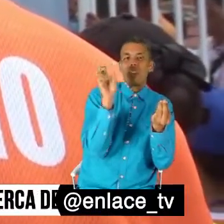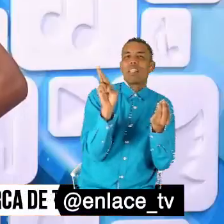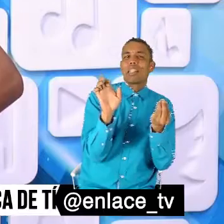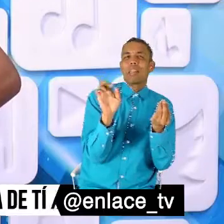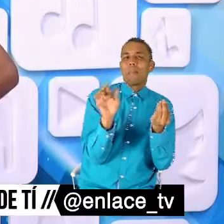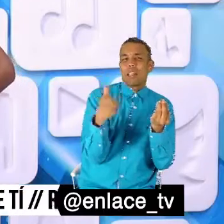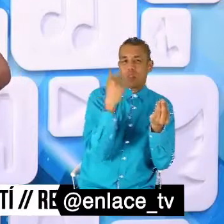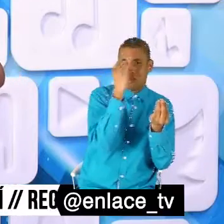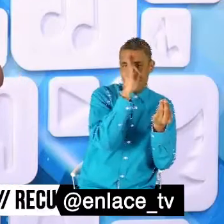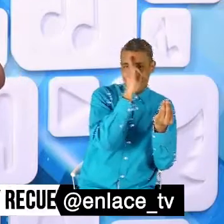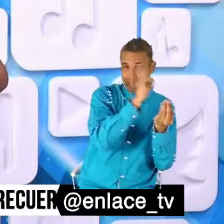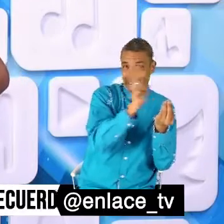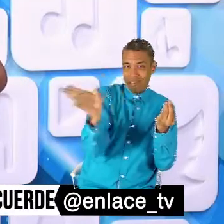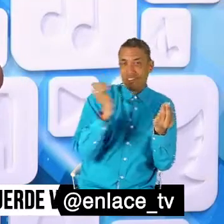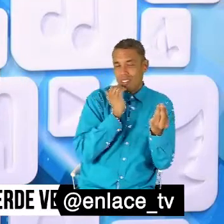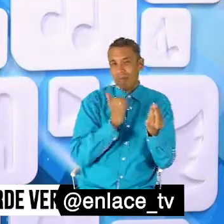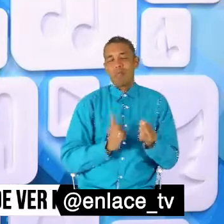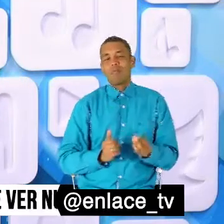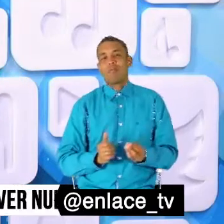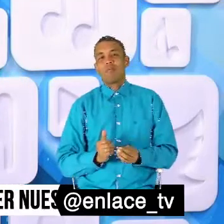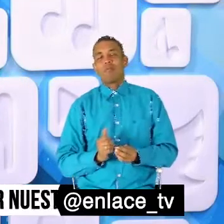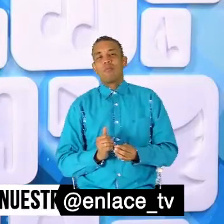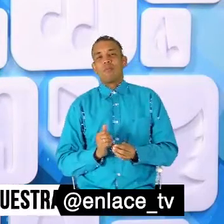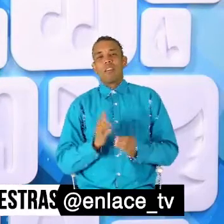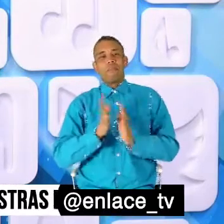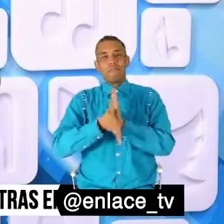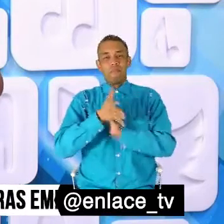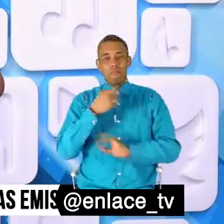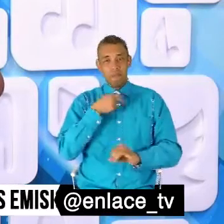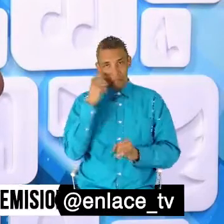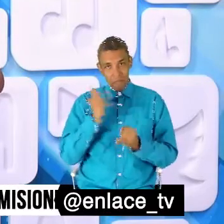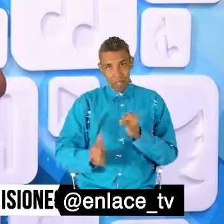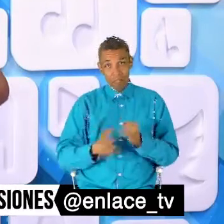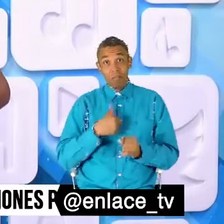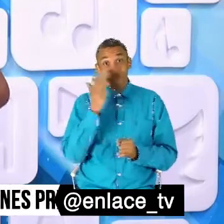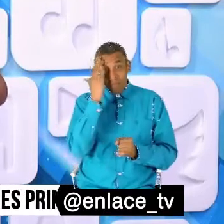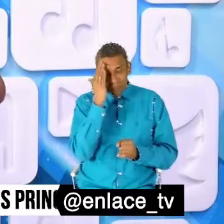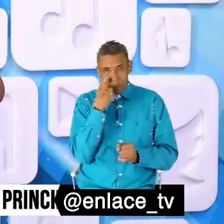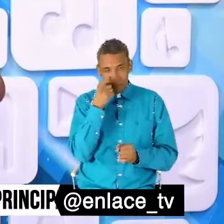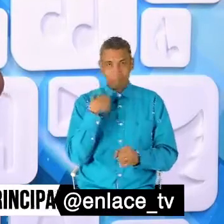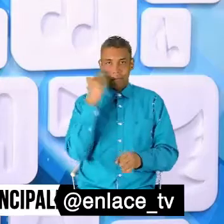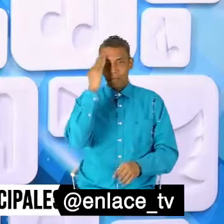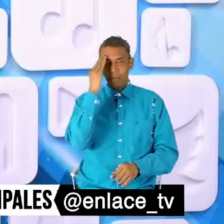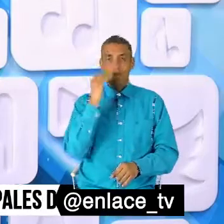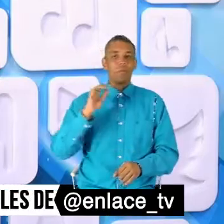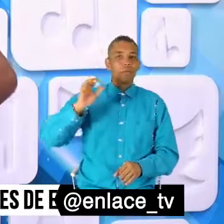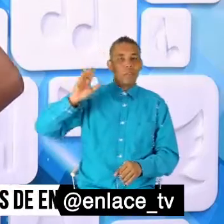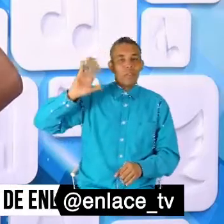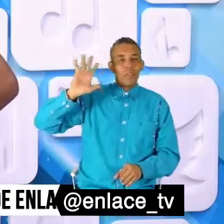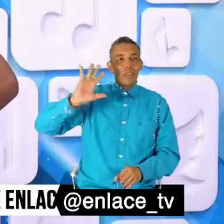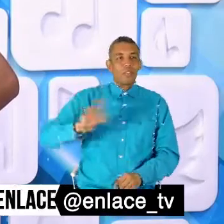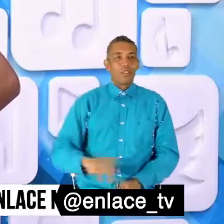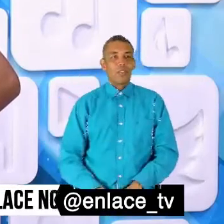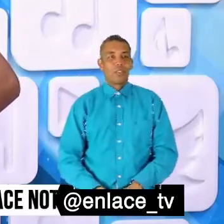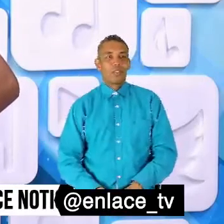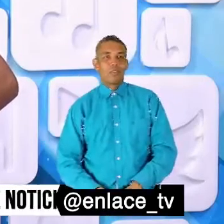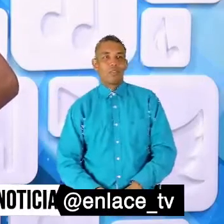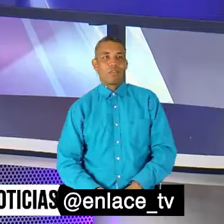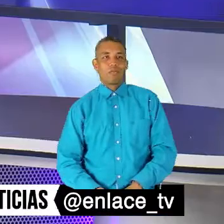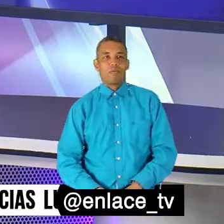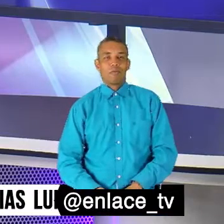liderazgo. Y hasta aquí la información de cultura y entretenimiento. Recuerden, barranqueños, ustedes quedan en la mira. Yo me despido como siempre. Chao,